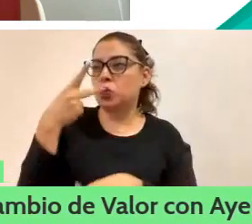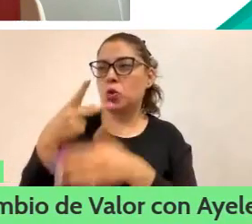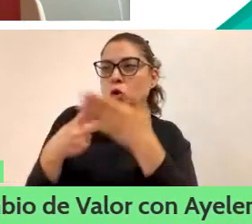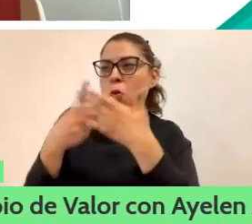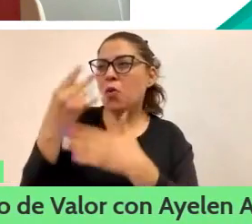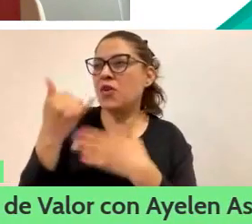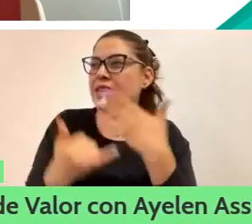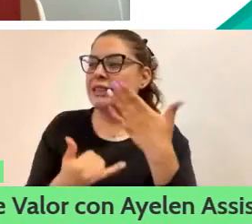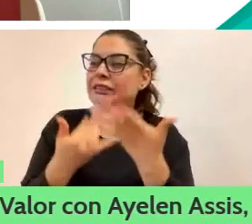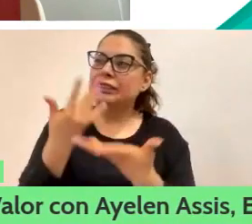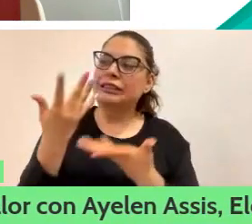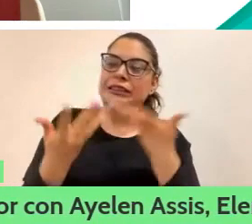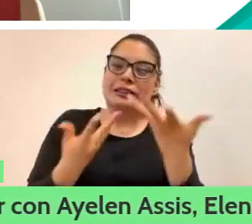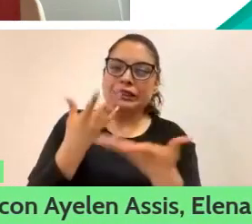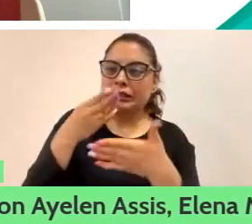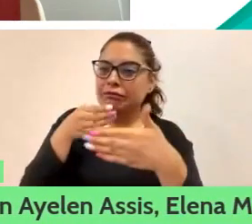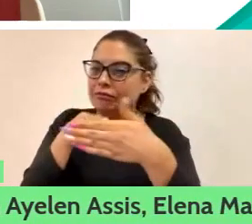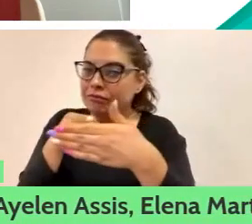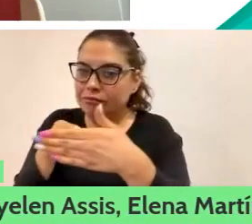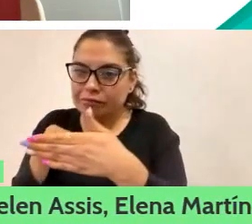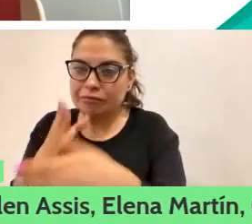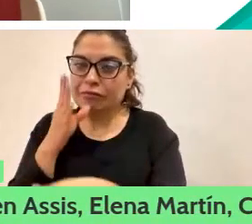Porque hay una gran mezcla